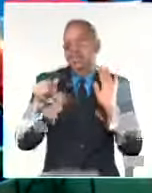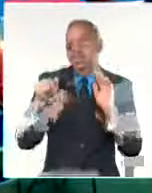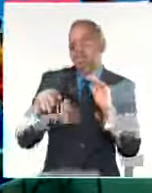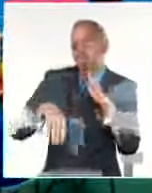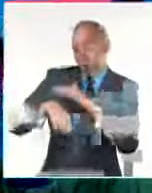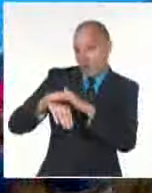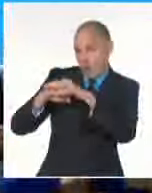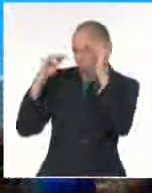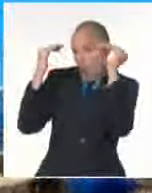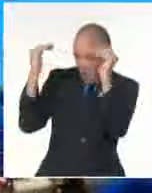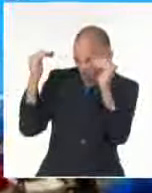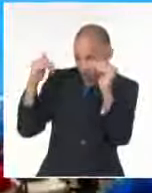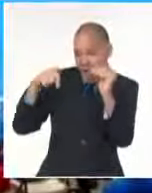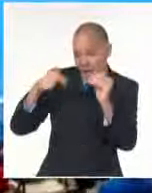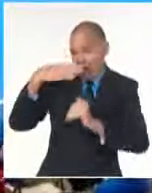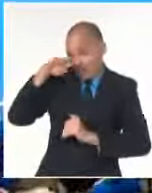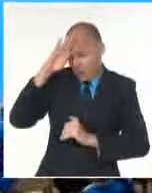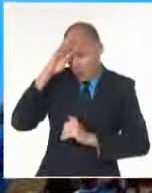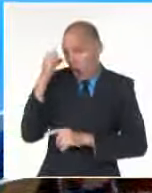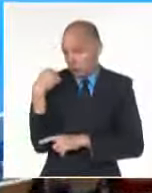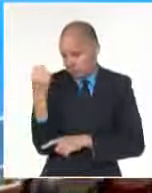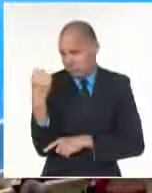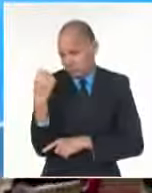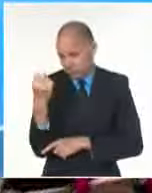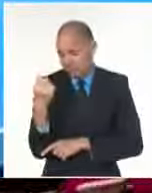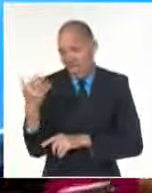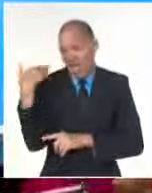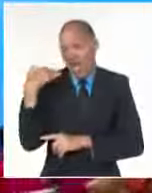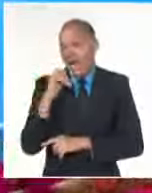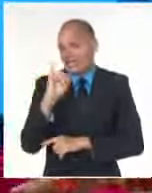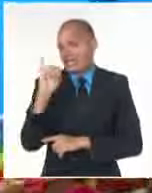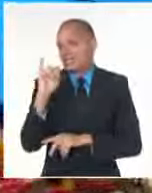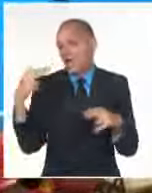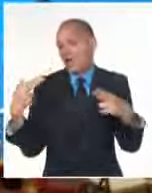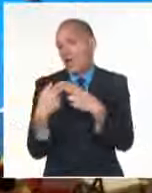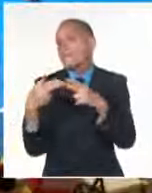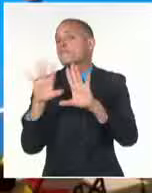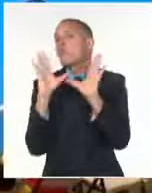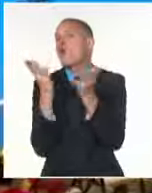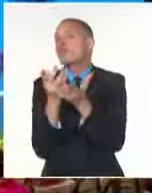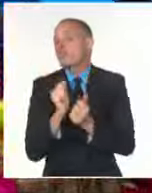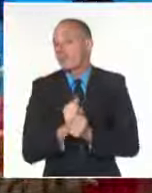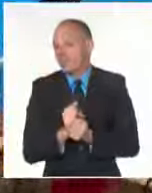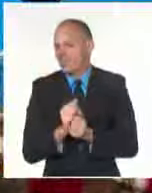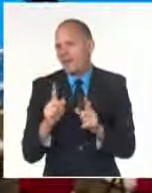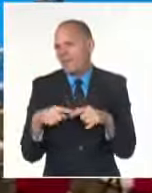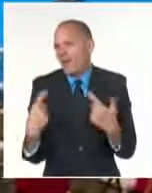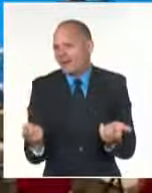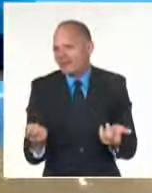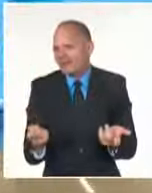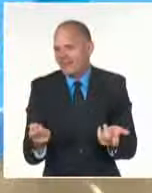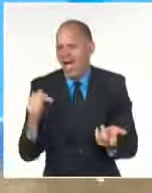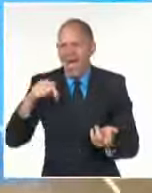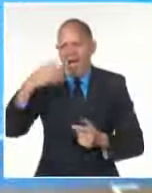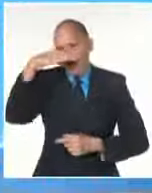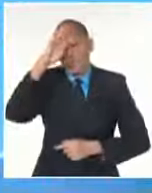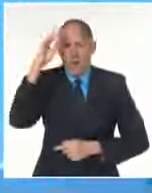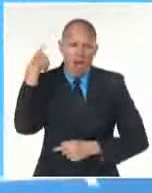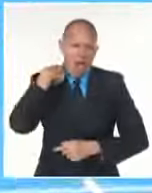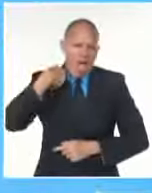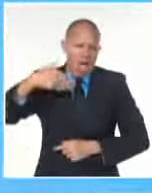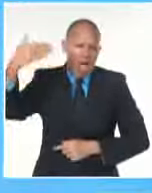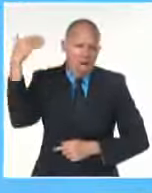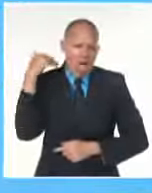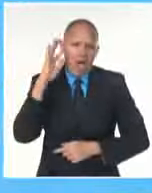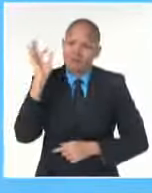hemos clasificado a 6 campeonatos mundiales. ¿Y por qué se ha logrado? Porque en Cuba, desde hace muchos años, hay una